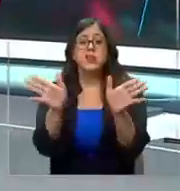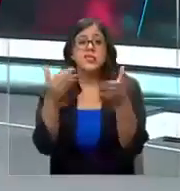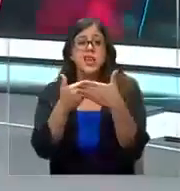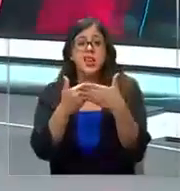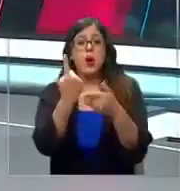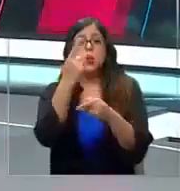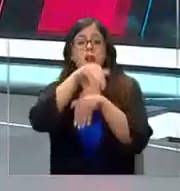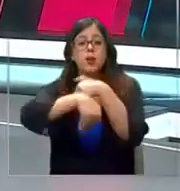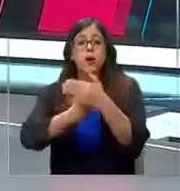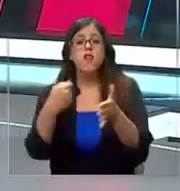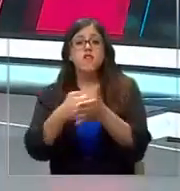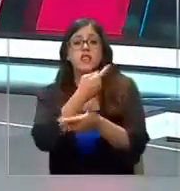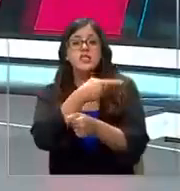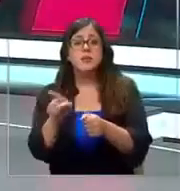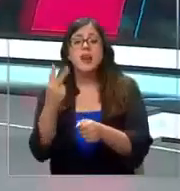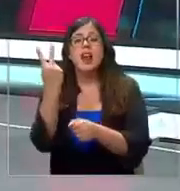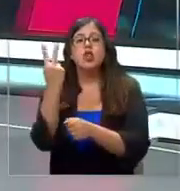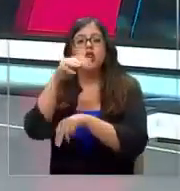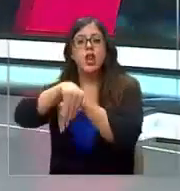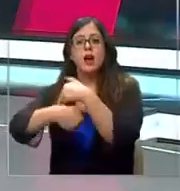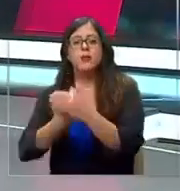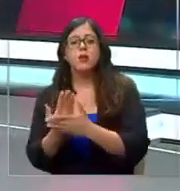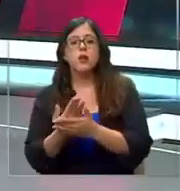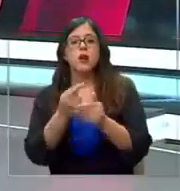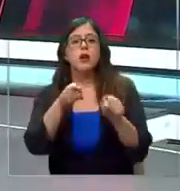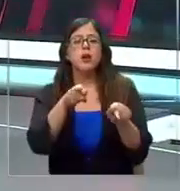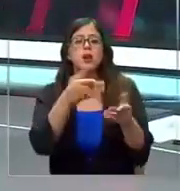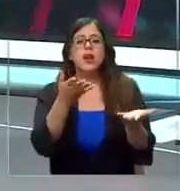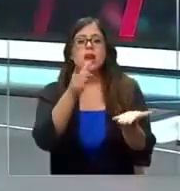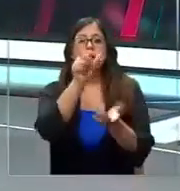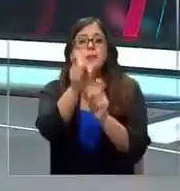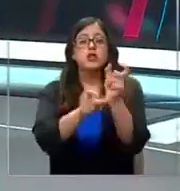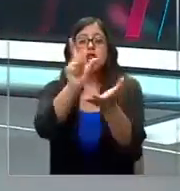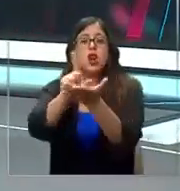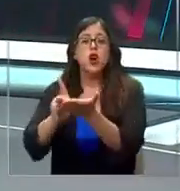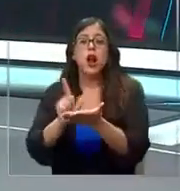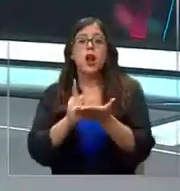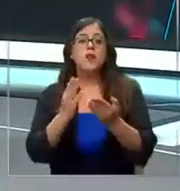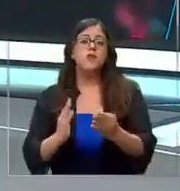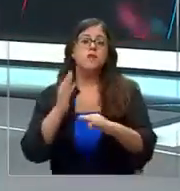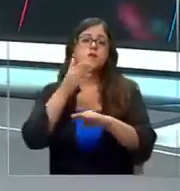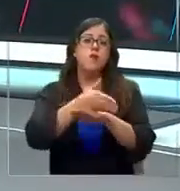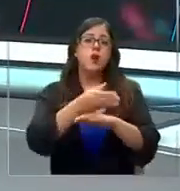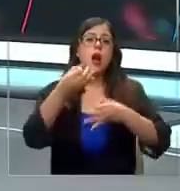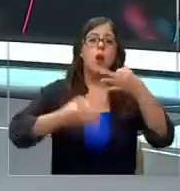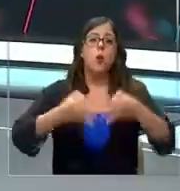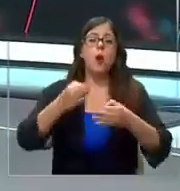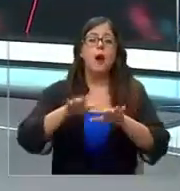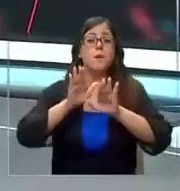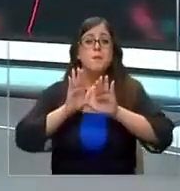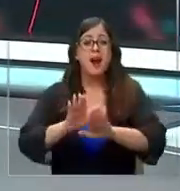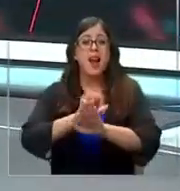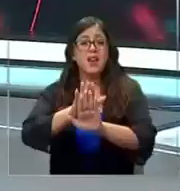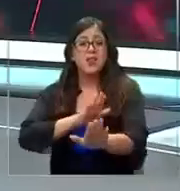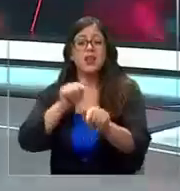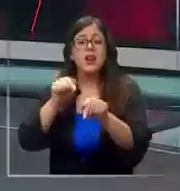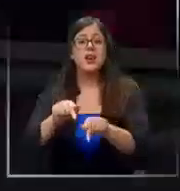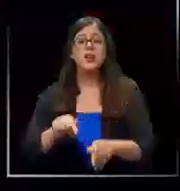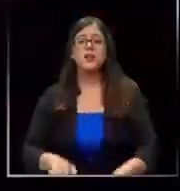y los fines de semana a las 2. Los locatarios recurrieron a la justicia para intentar frenar esta medida.